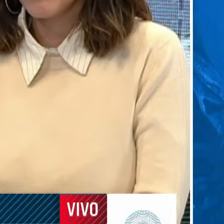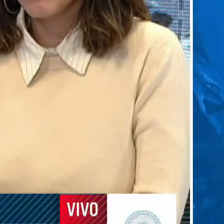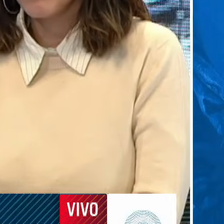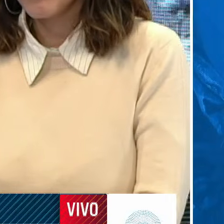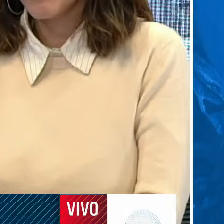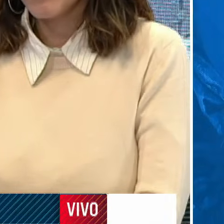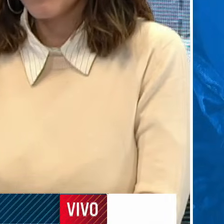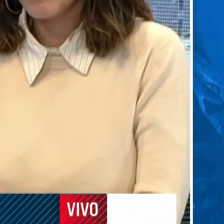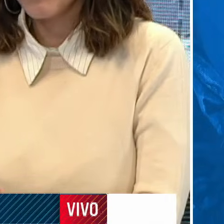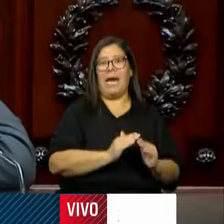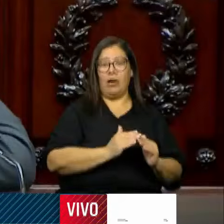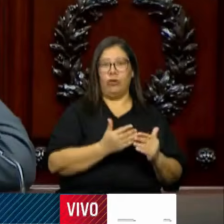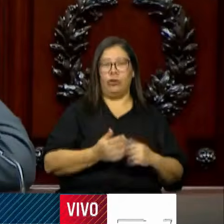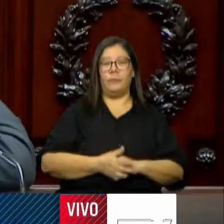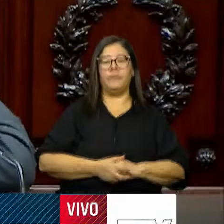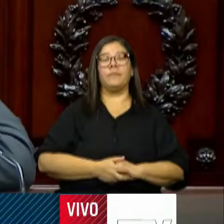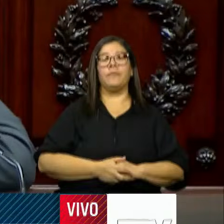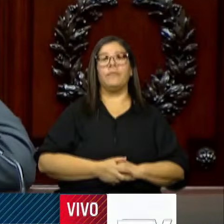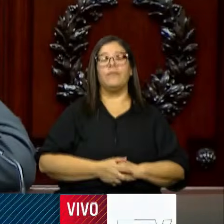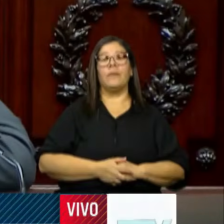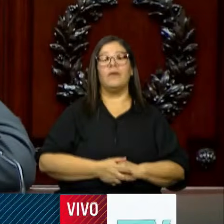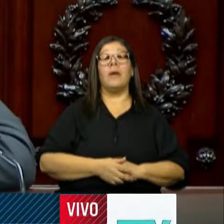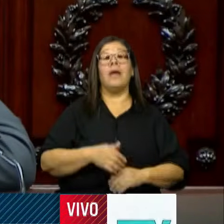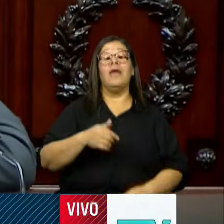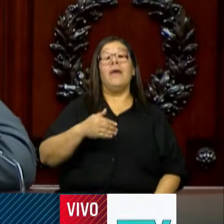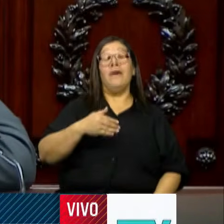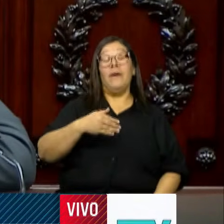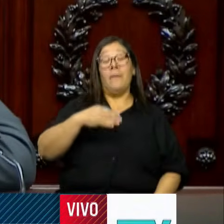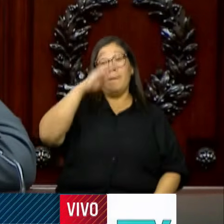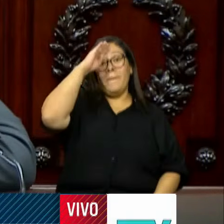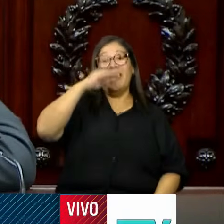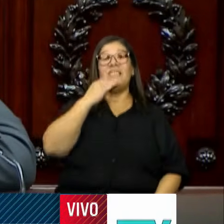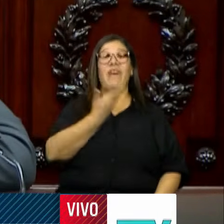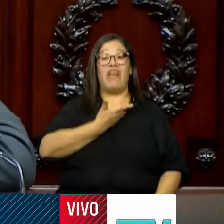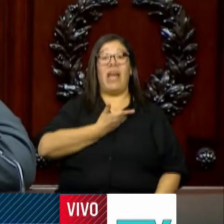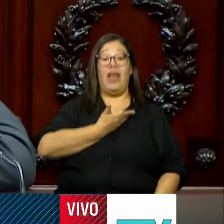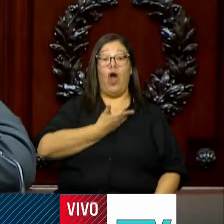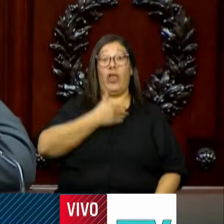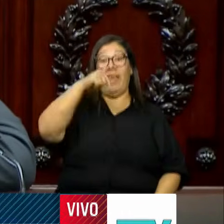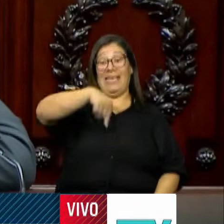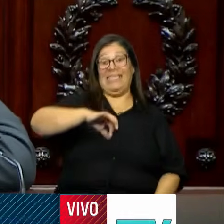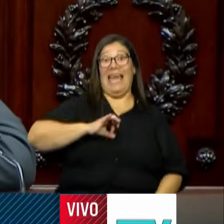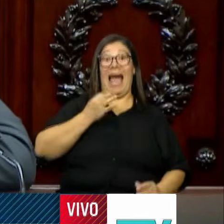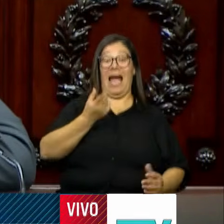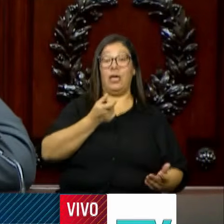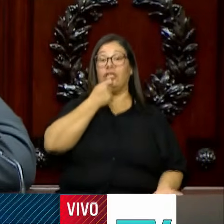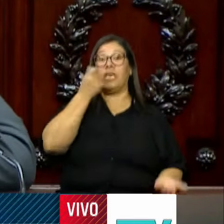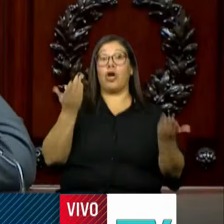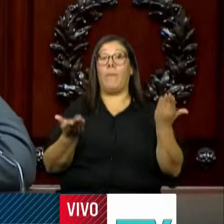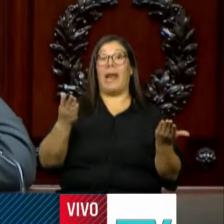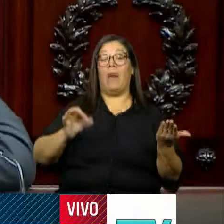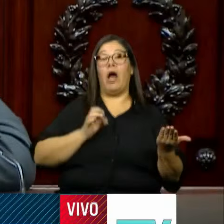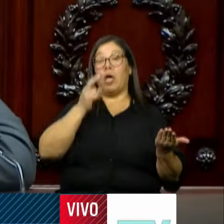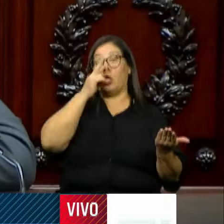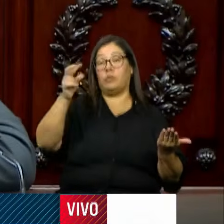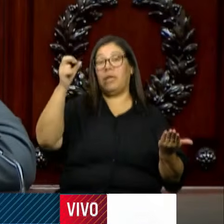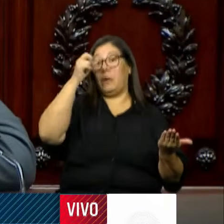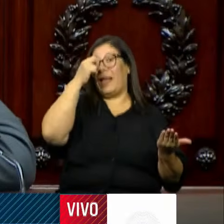decía Manuel Adorni. En febrero de este año, la inflación mayorista mensual, que en diciembre del 2023 se ubicaba en